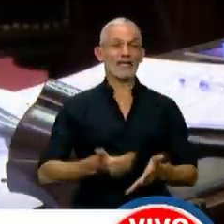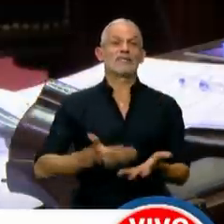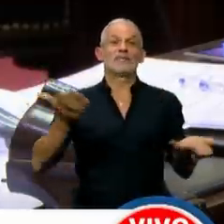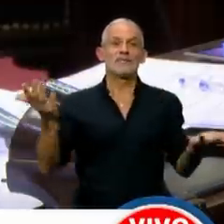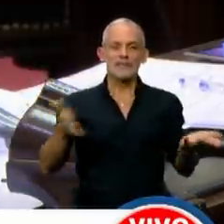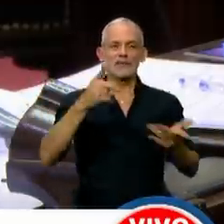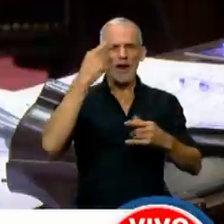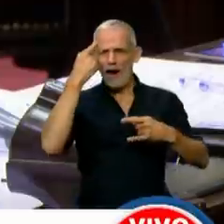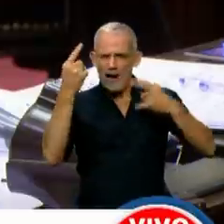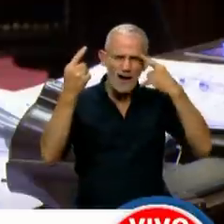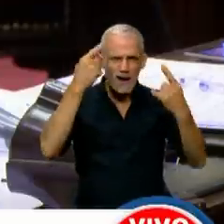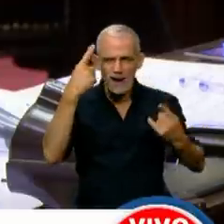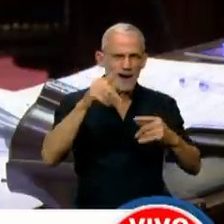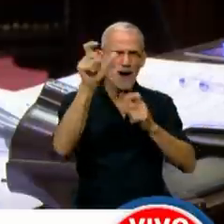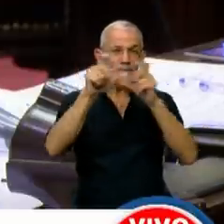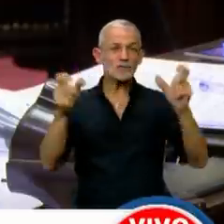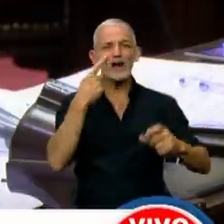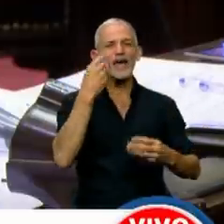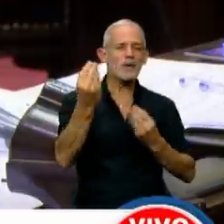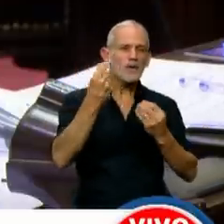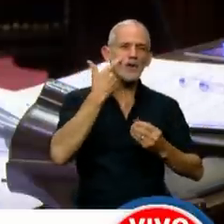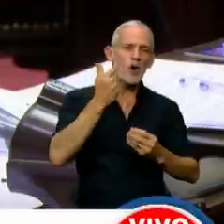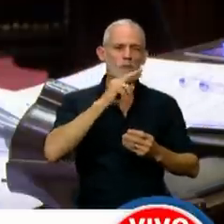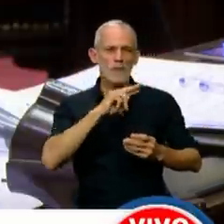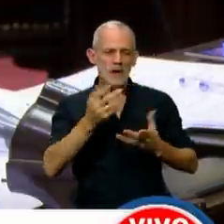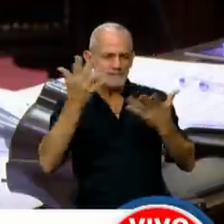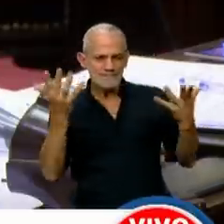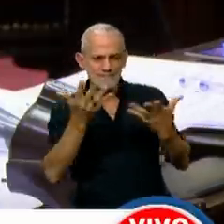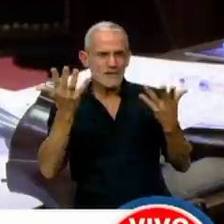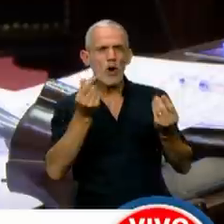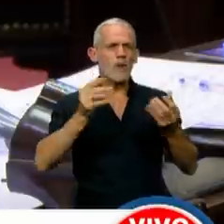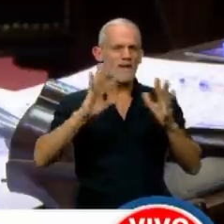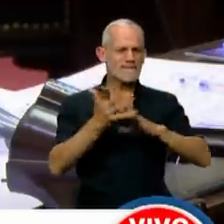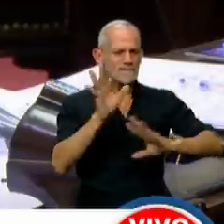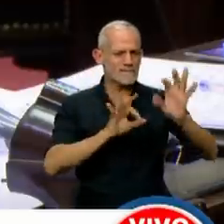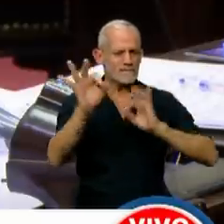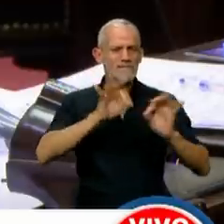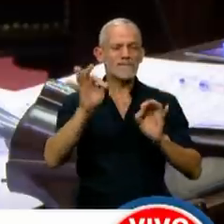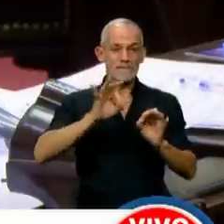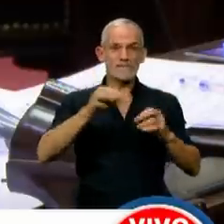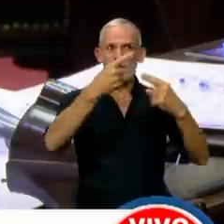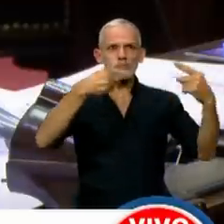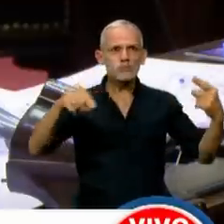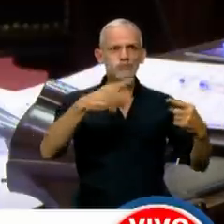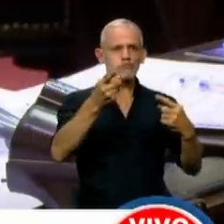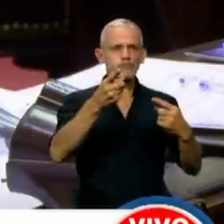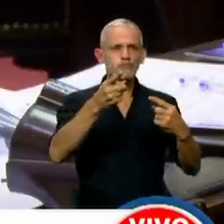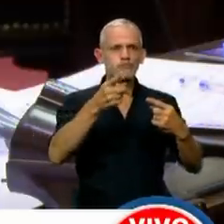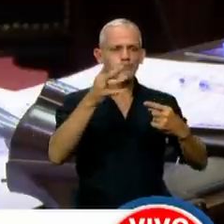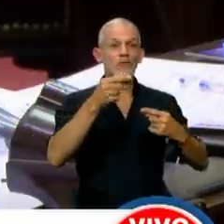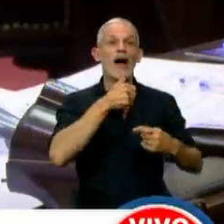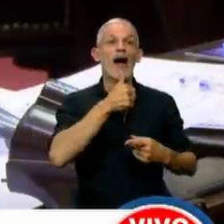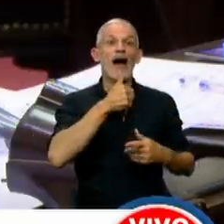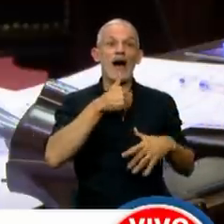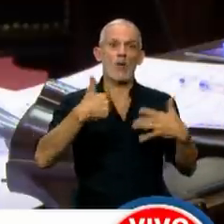ingenio de cada sanjuanino y sanjuanina y de sus gobernantes ha hecho que ese recurso tan valorable como es el